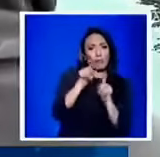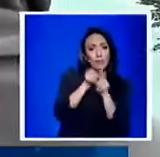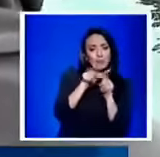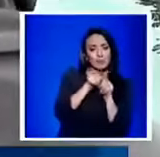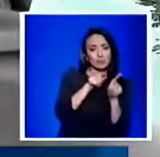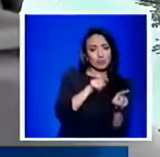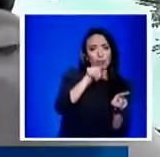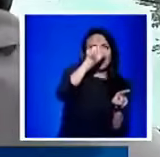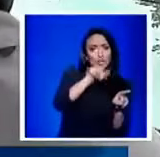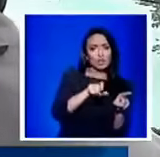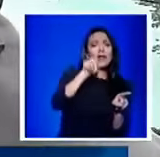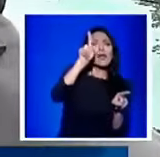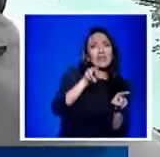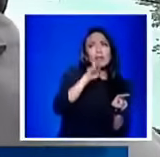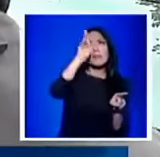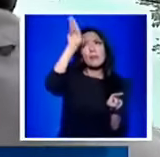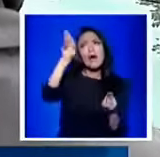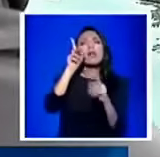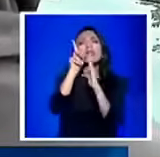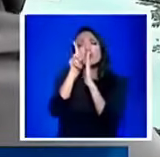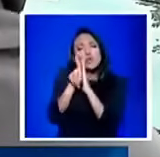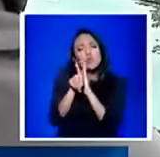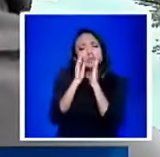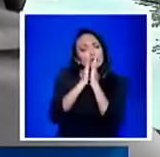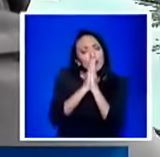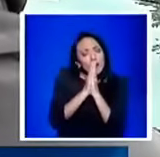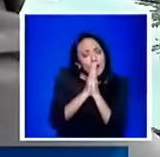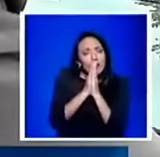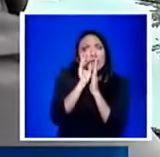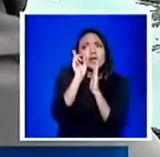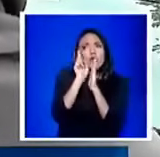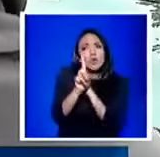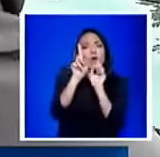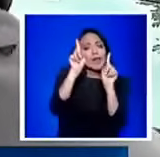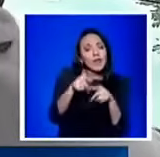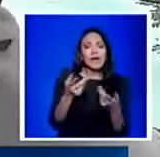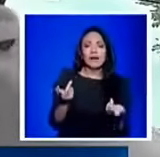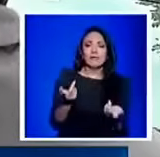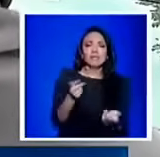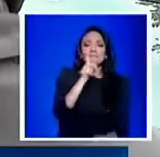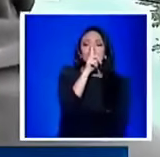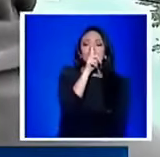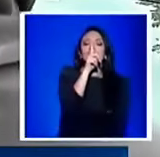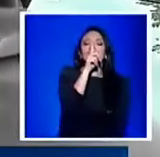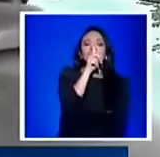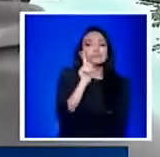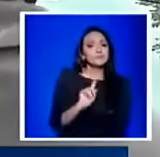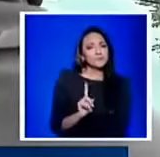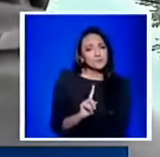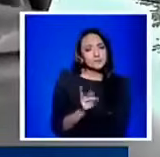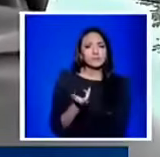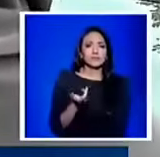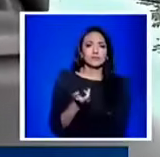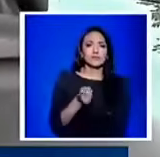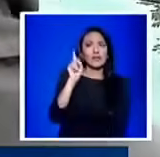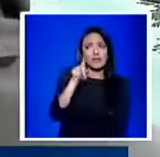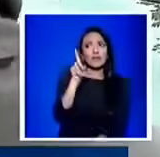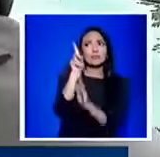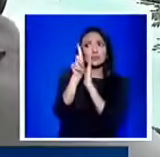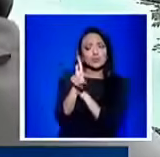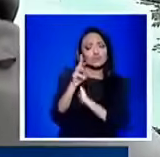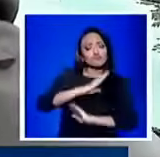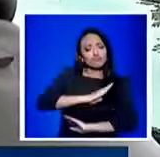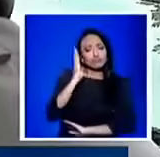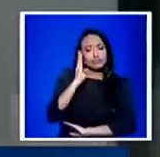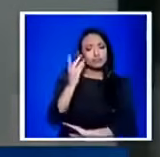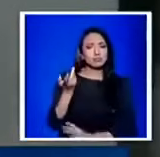perjudicadas en este tema, que por favor se acerquen a poner la denuncia, porque no podemos dejar en impunidad esto. Tenemos que poner mano dura